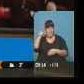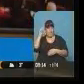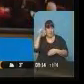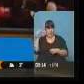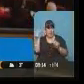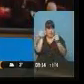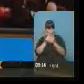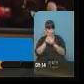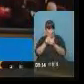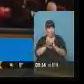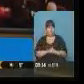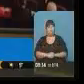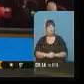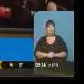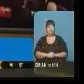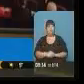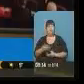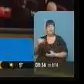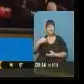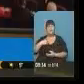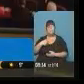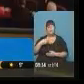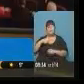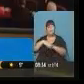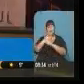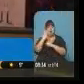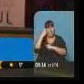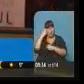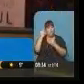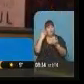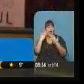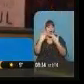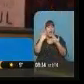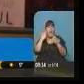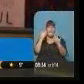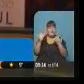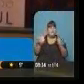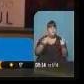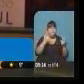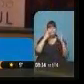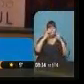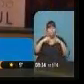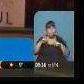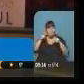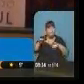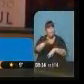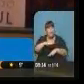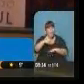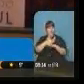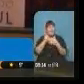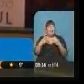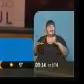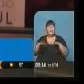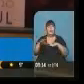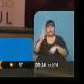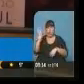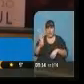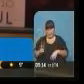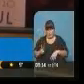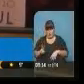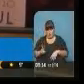brasil encomendado por el parlasur a los efectos de hacer un relevamiento in situ de la situación de venezuela